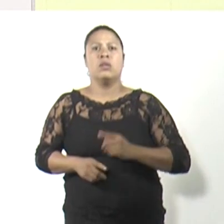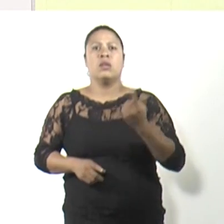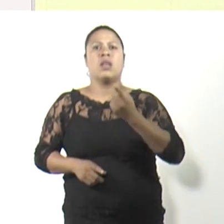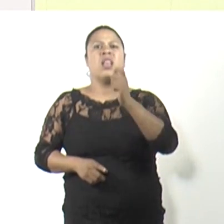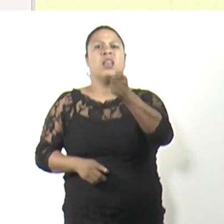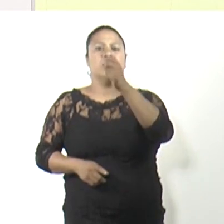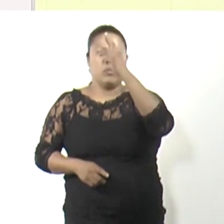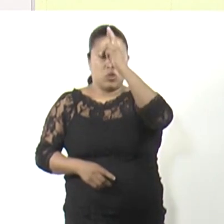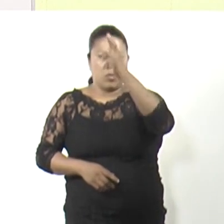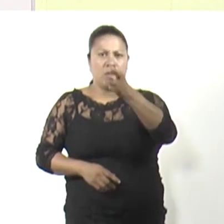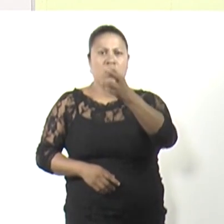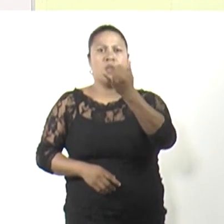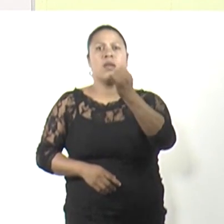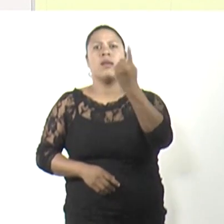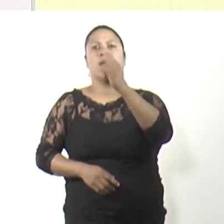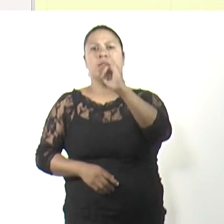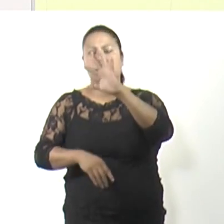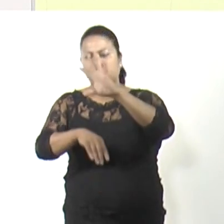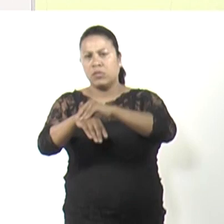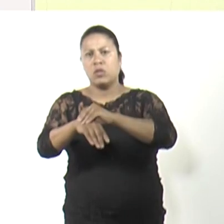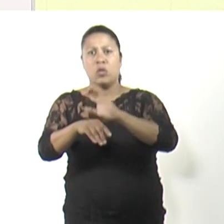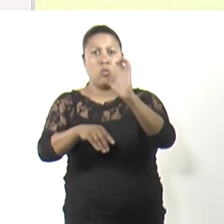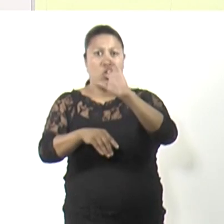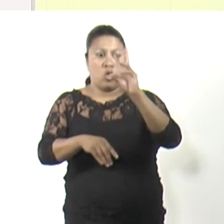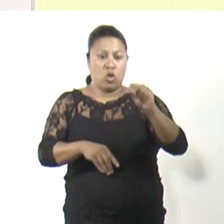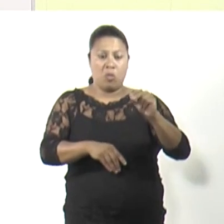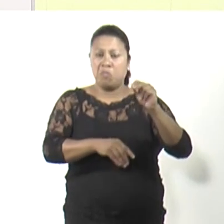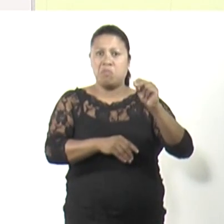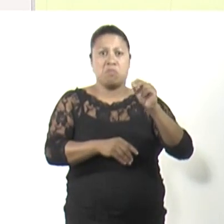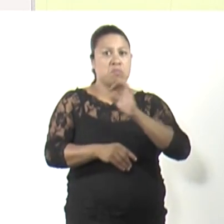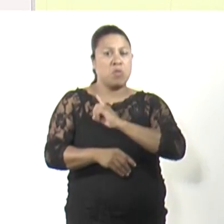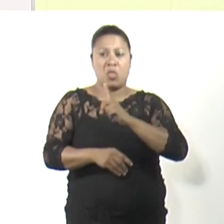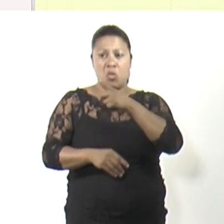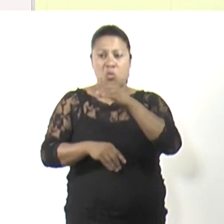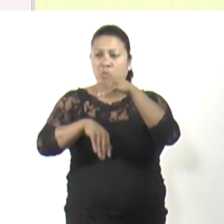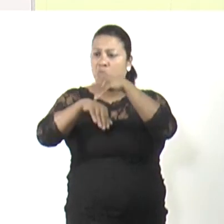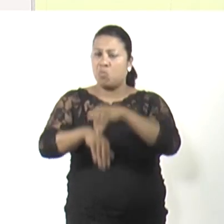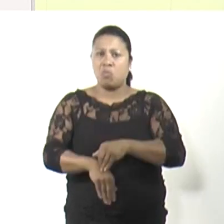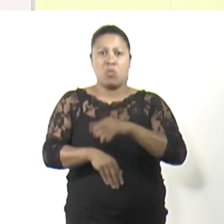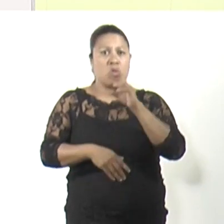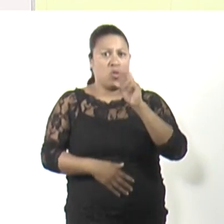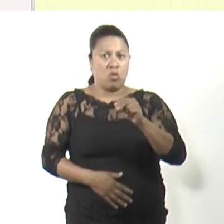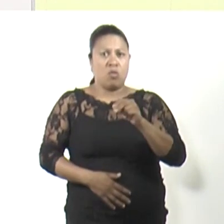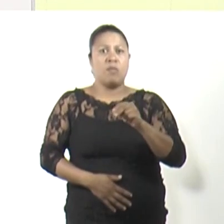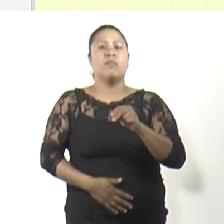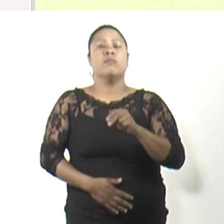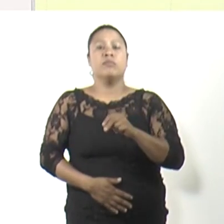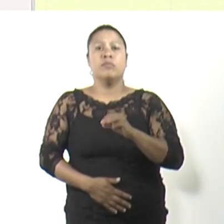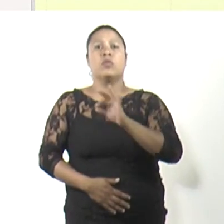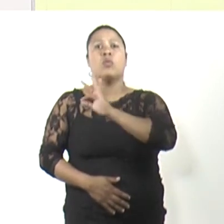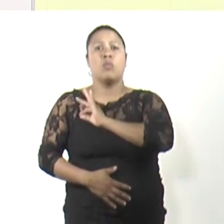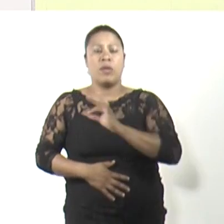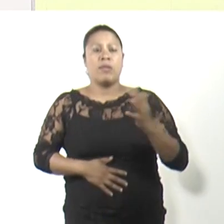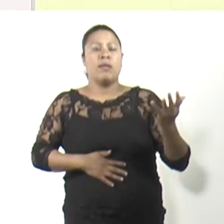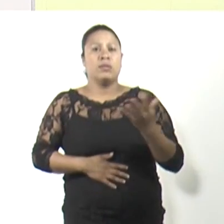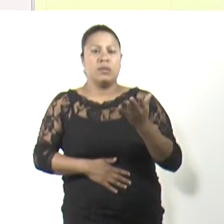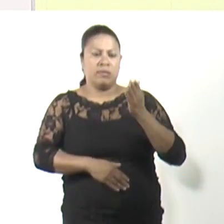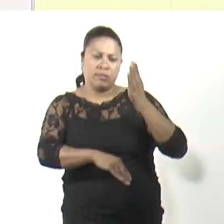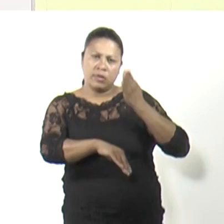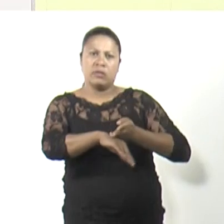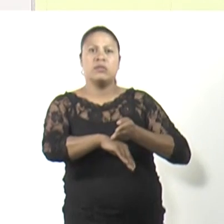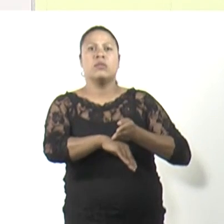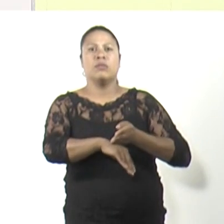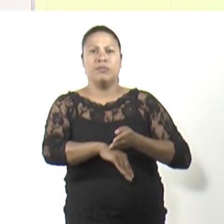prohibido. Pero cuando no se cumplen las reglas, también se van a establecer